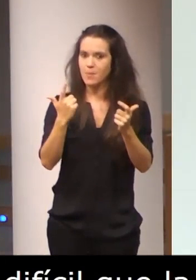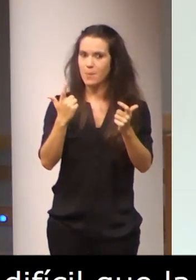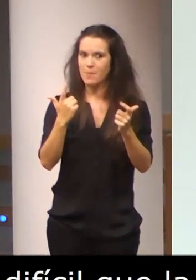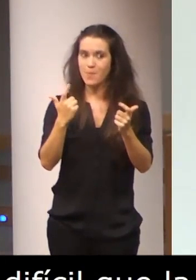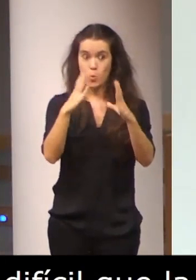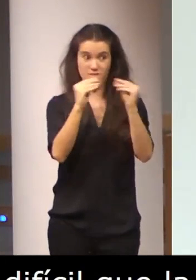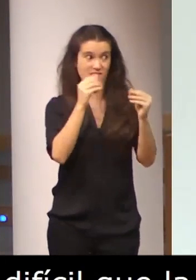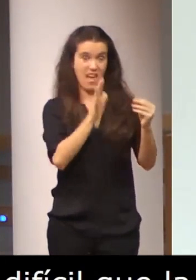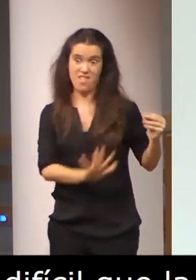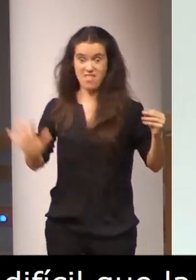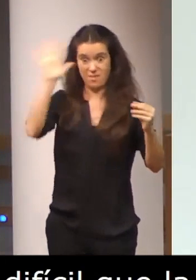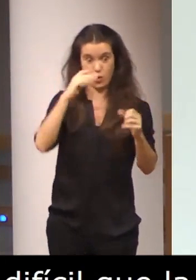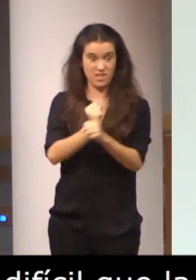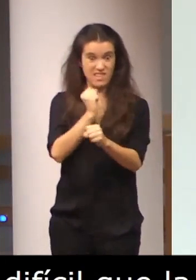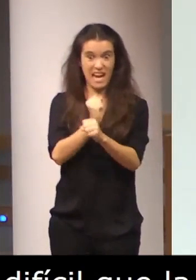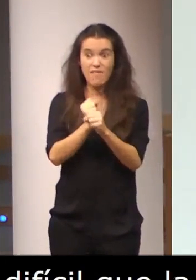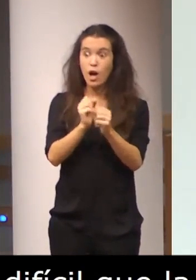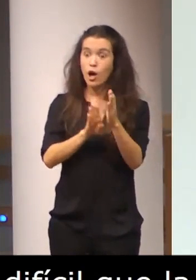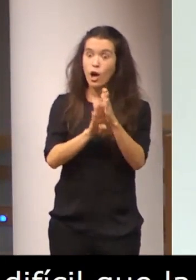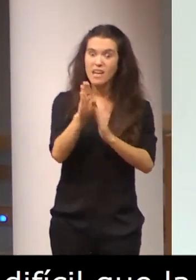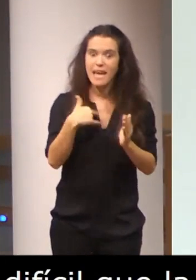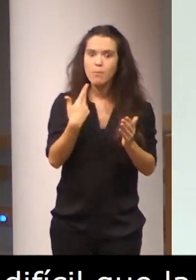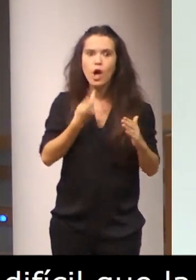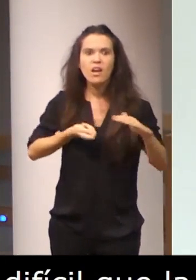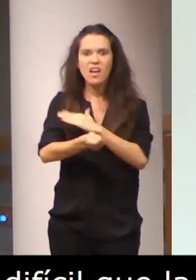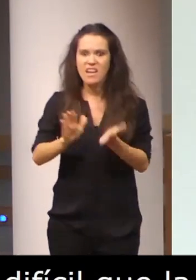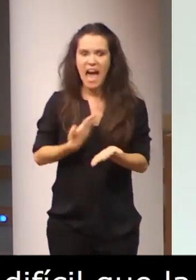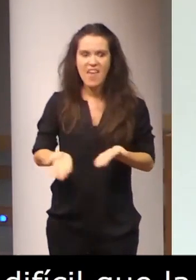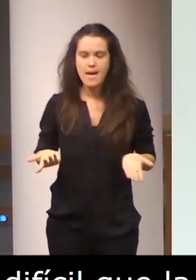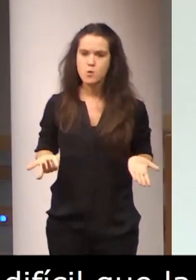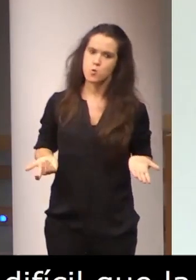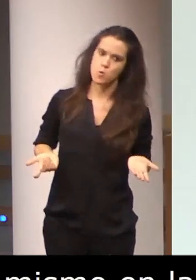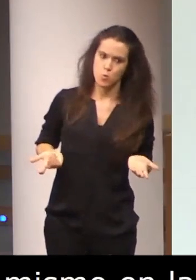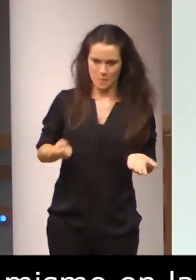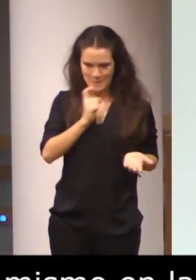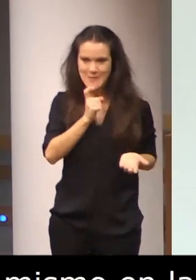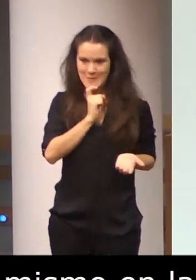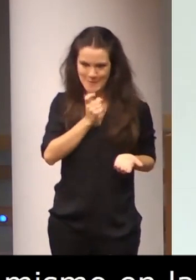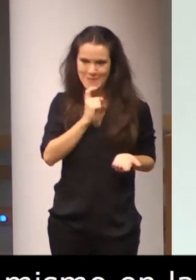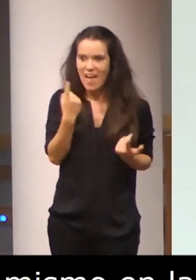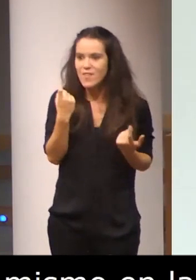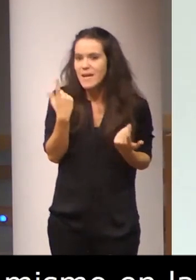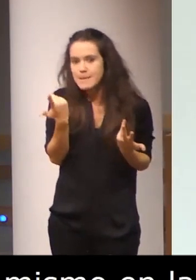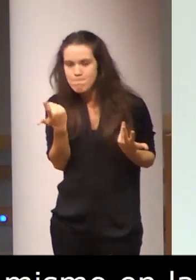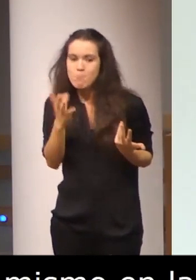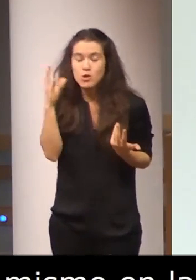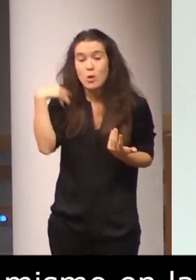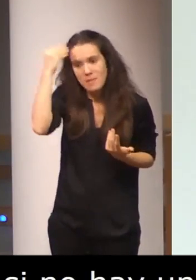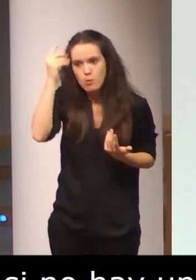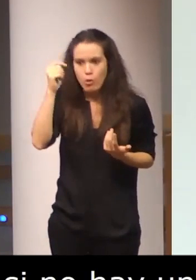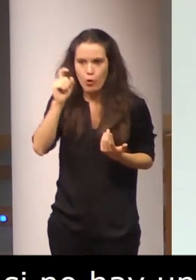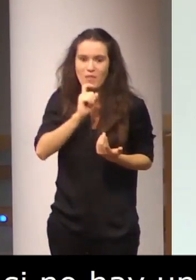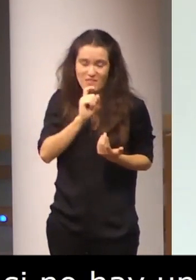en las universidades en las que trabajo si no hay una inversión por parte de la universidad. Entonces, ahí entiendo que es complicado. Y